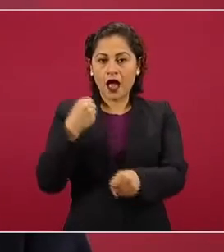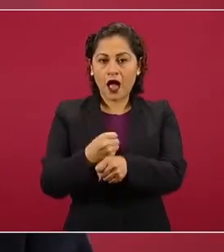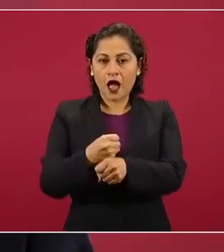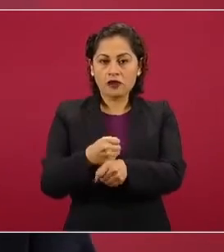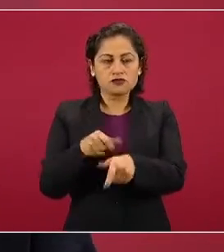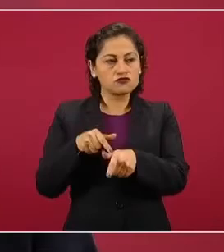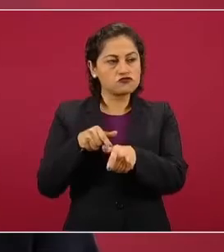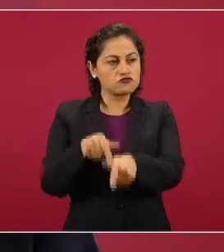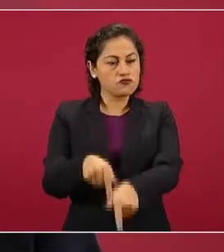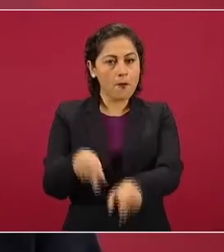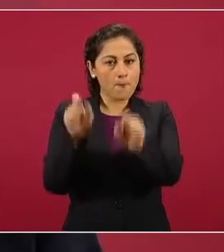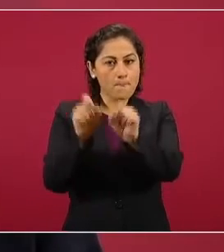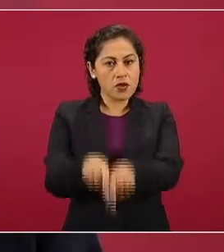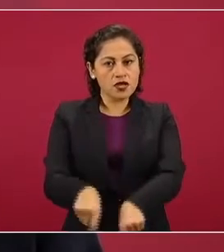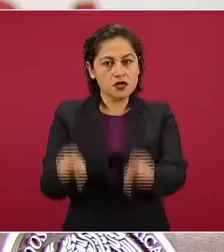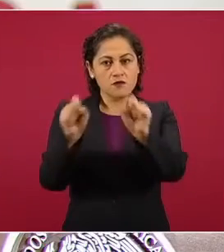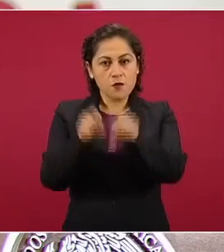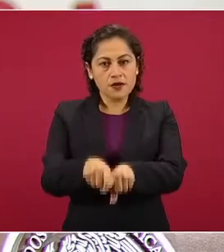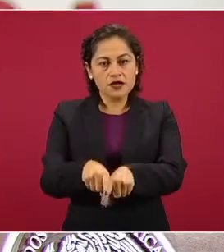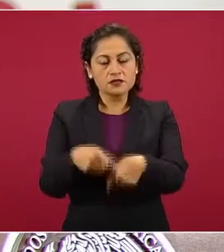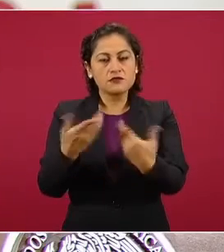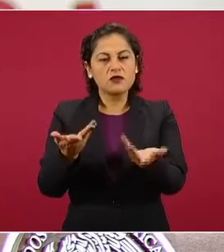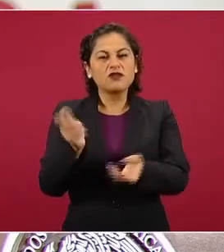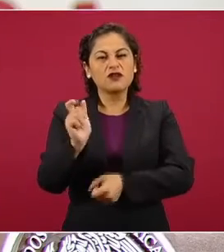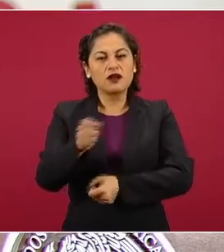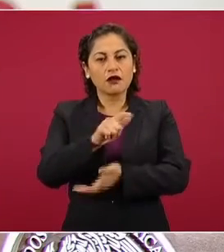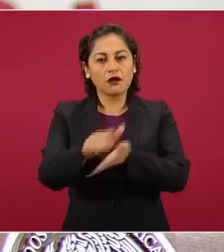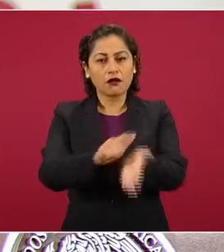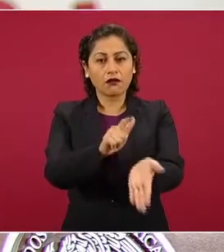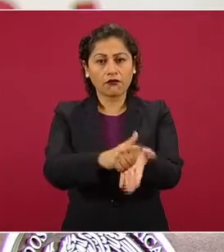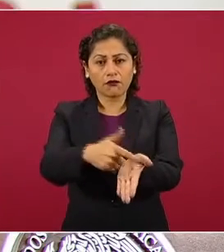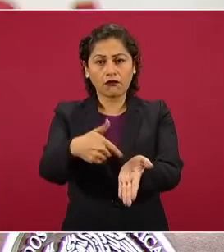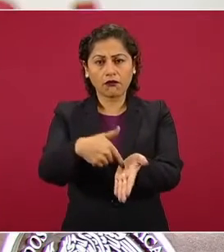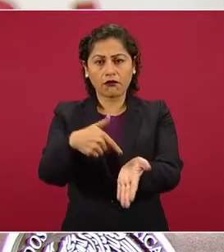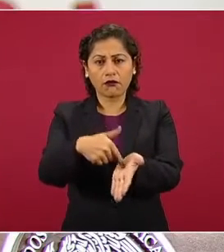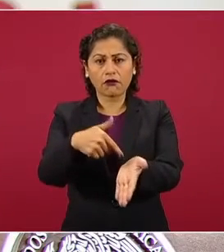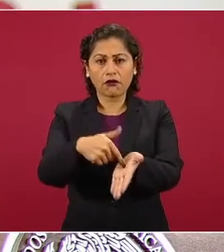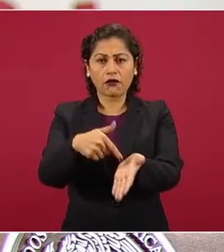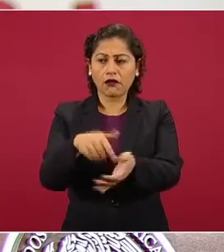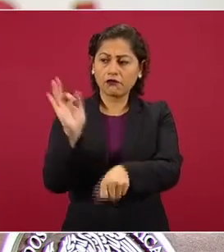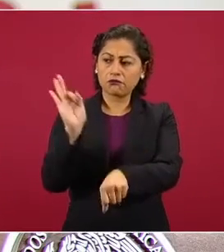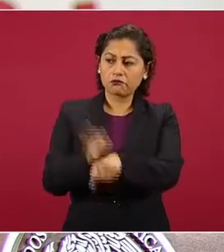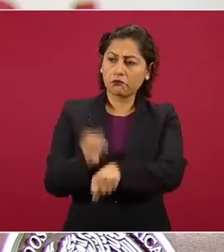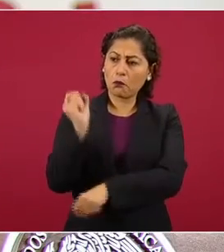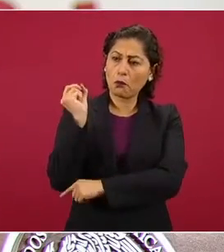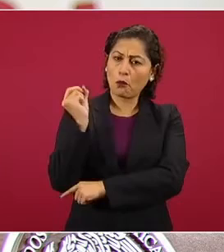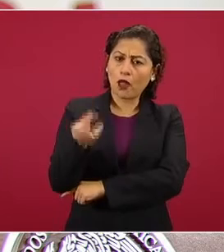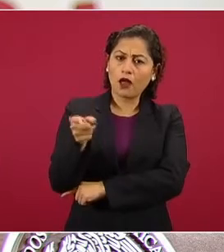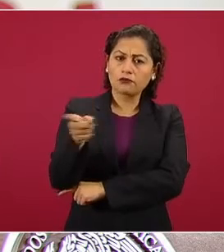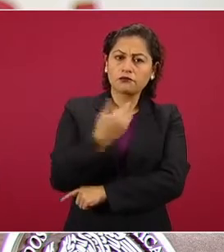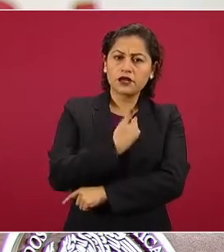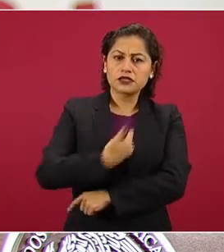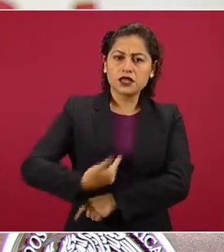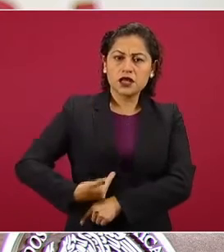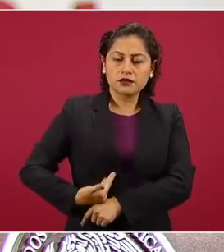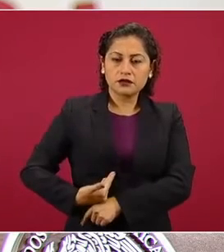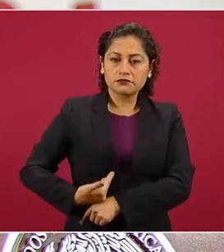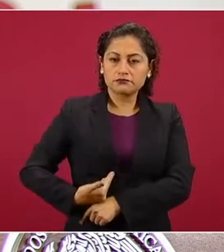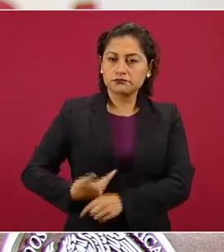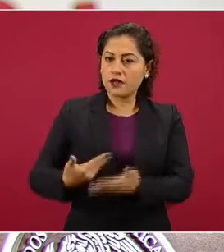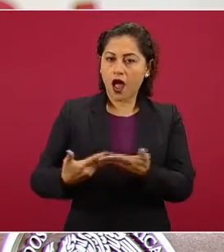de mantener este fuero, este privilegio para el presidente.